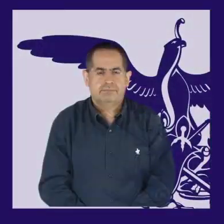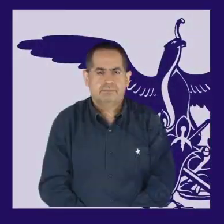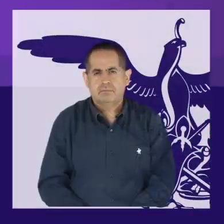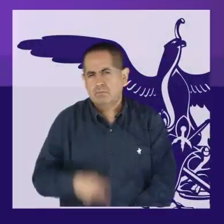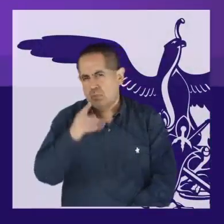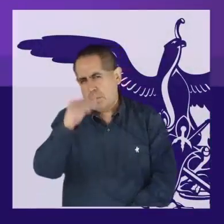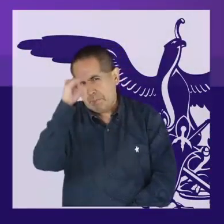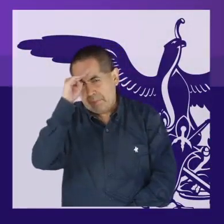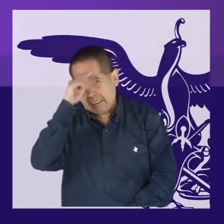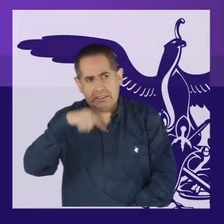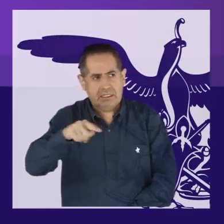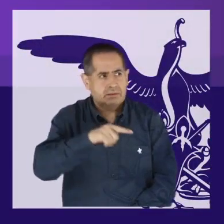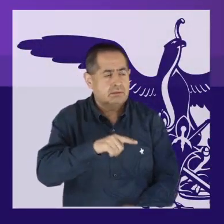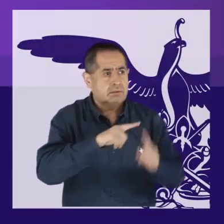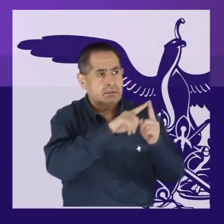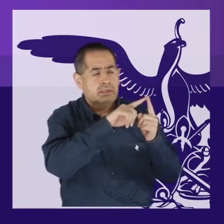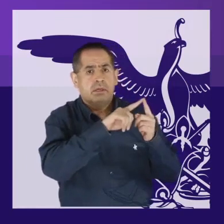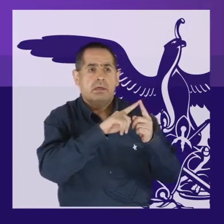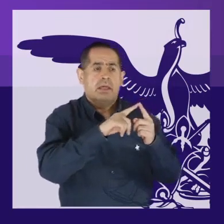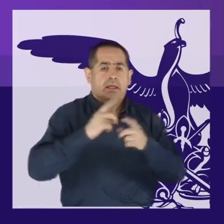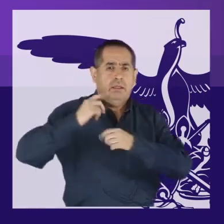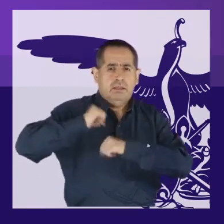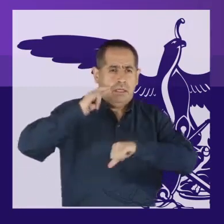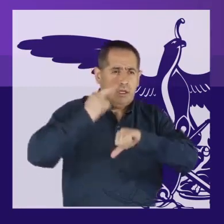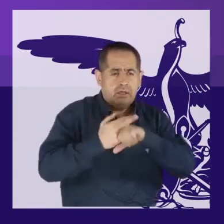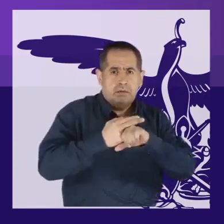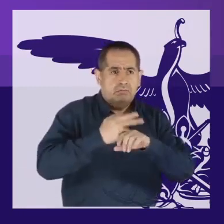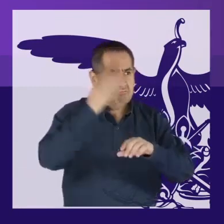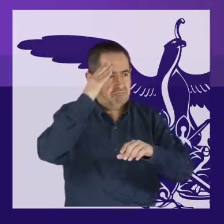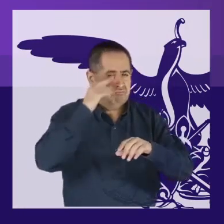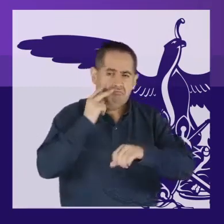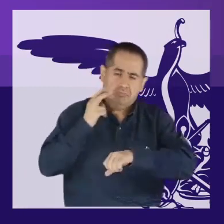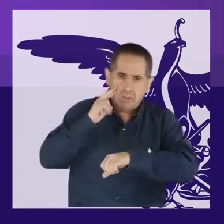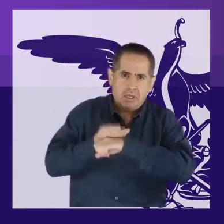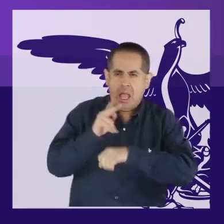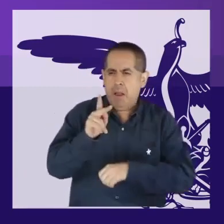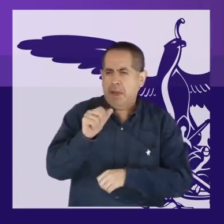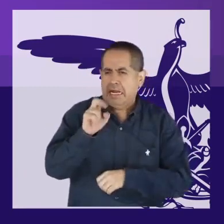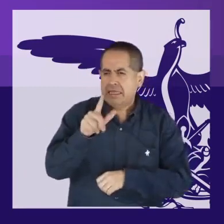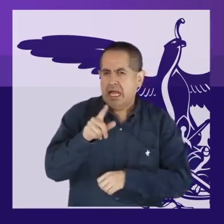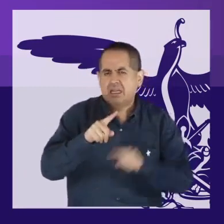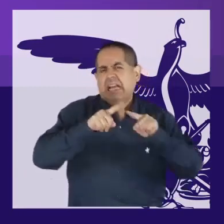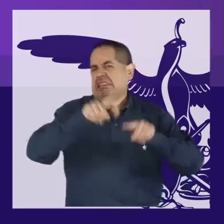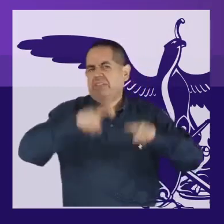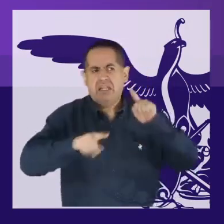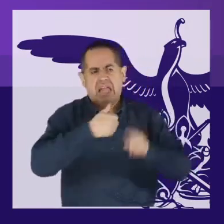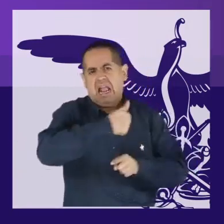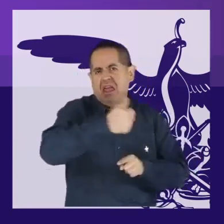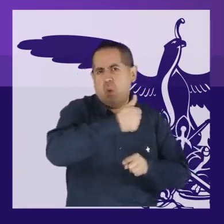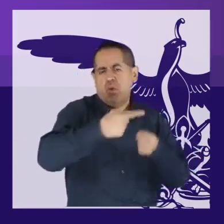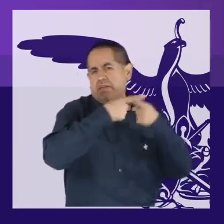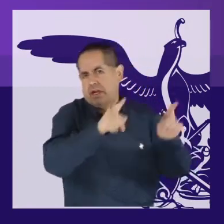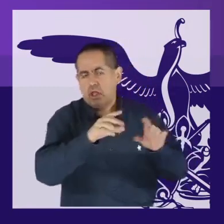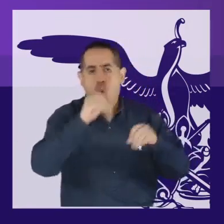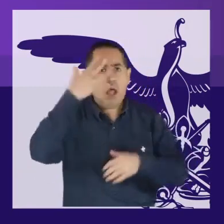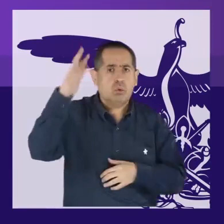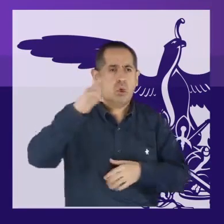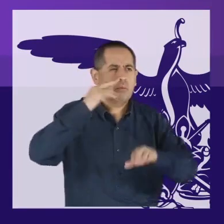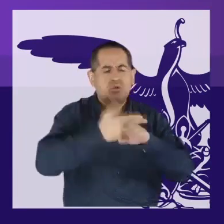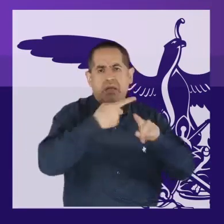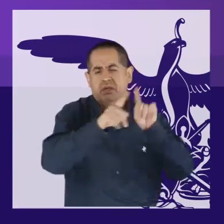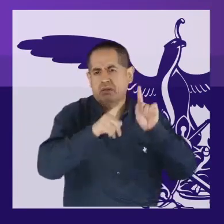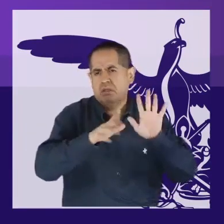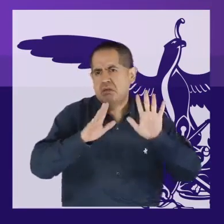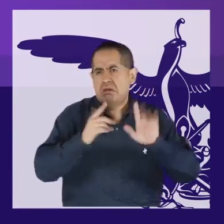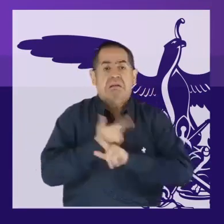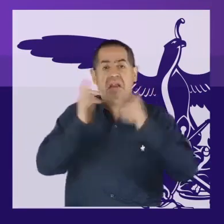niños. ¿Consideras que los deberes parentales se pueden ejercer con discrecionalidad y sin límite por los padres y madres? ¿O